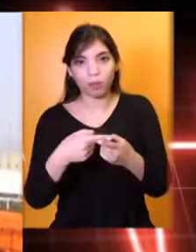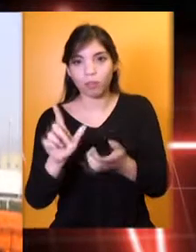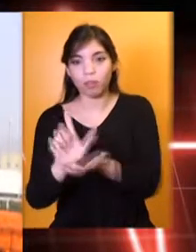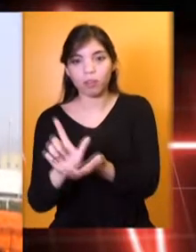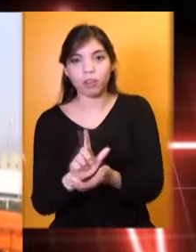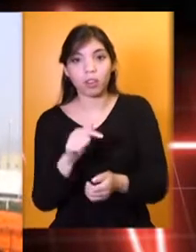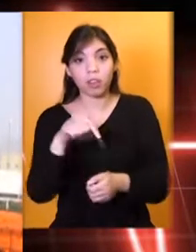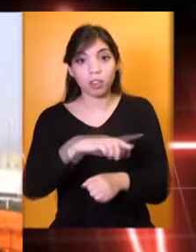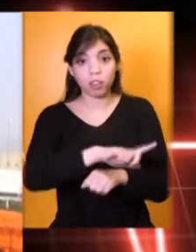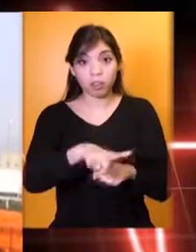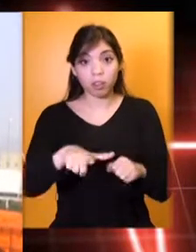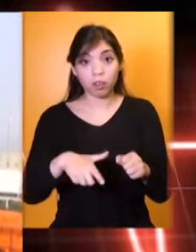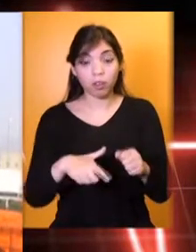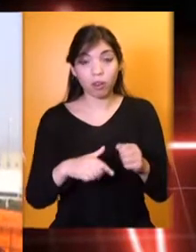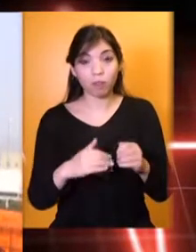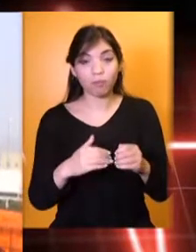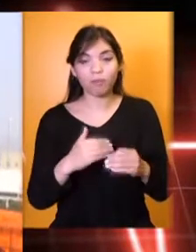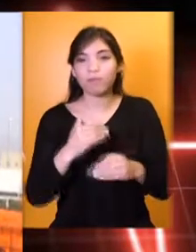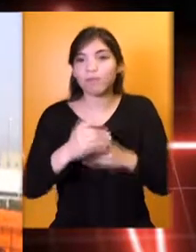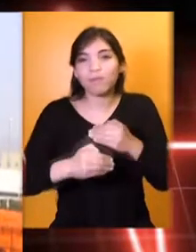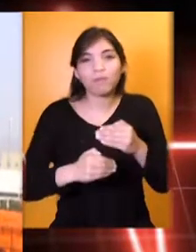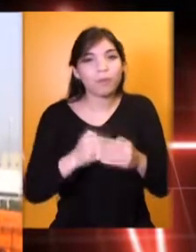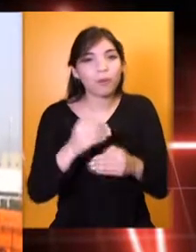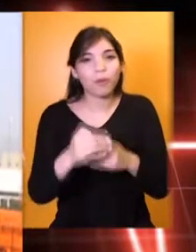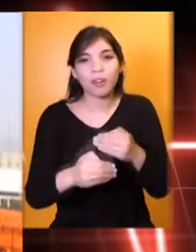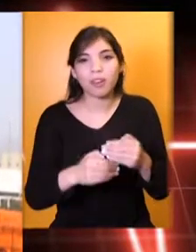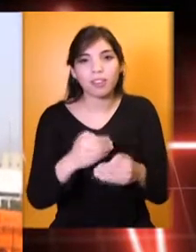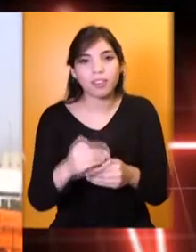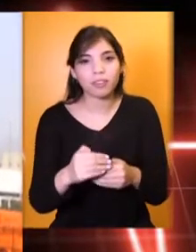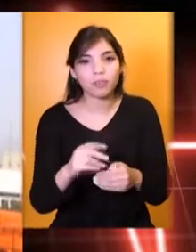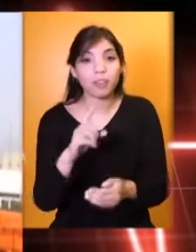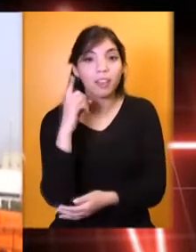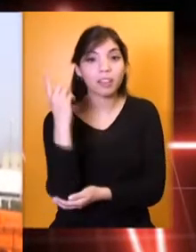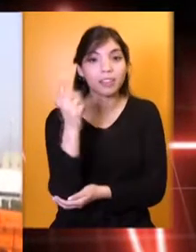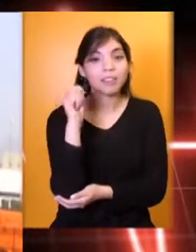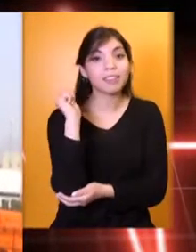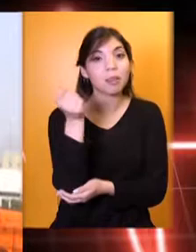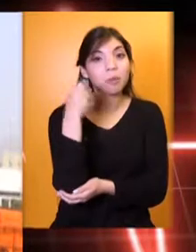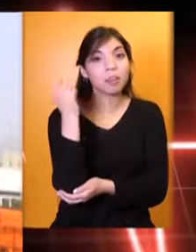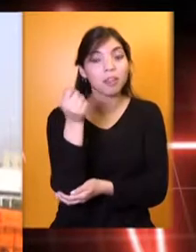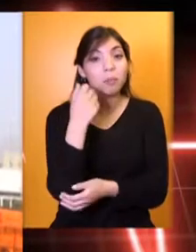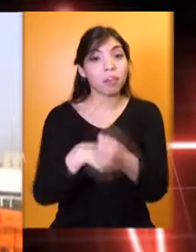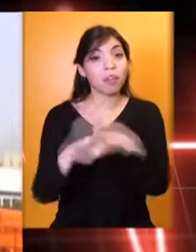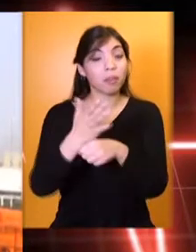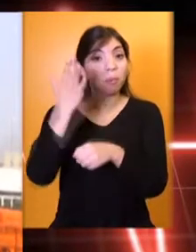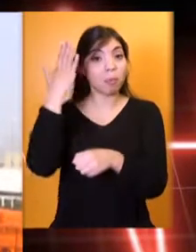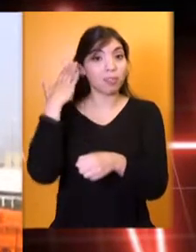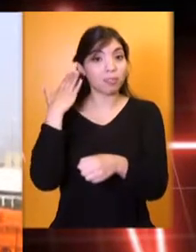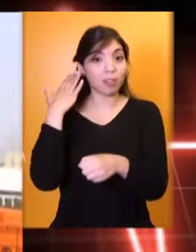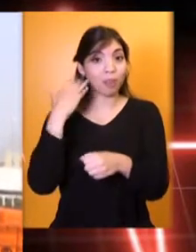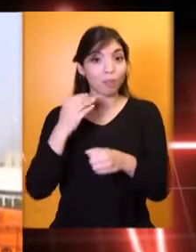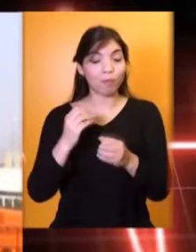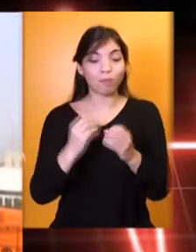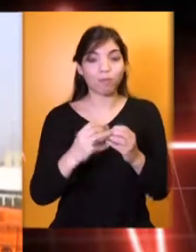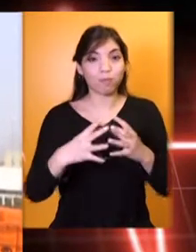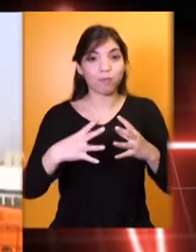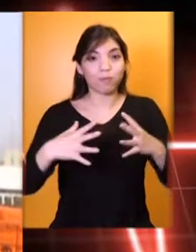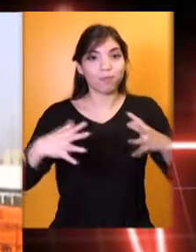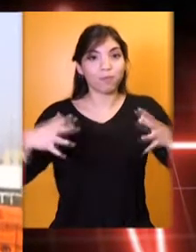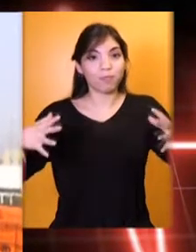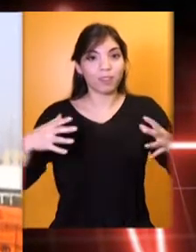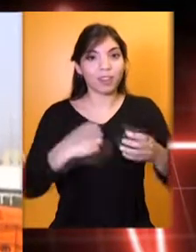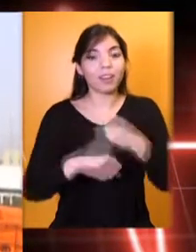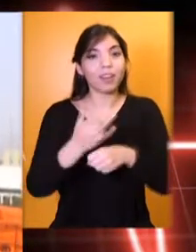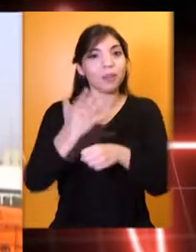de Los Lagos tiene un crecimiento sostenido, viene desde septiembre del año pasado creciendo significativamente, y eso nos permitió que el año